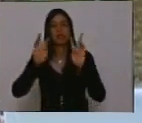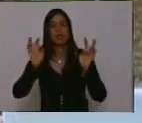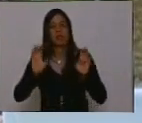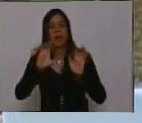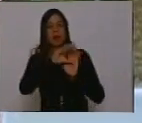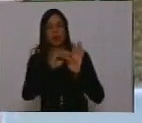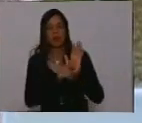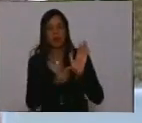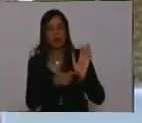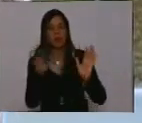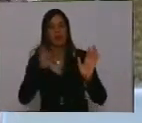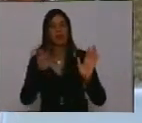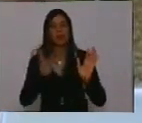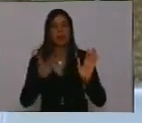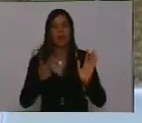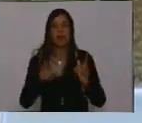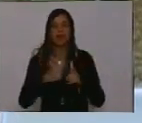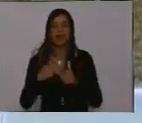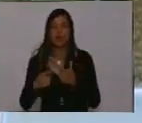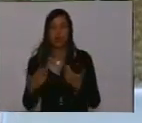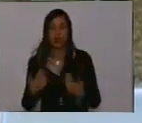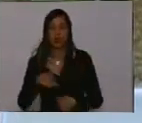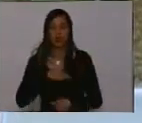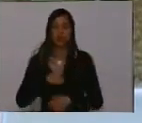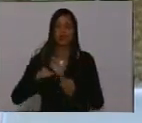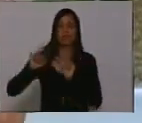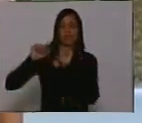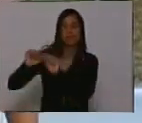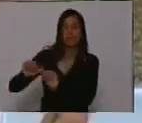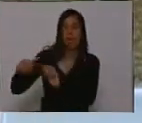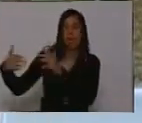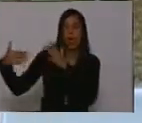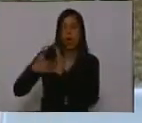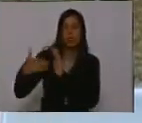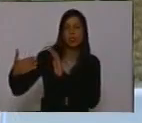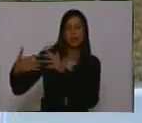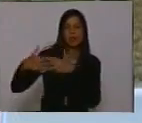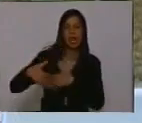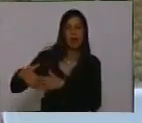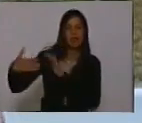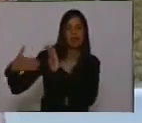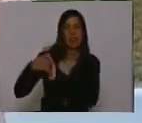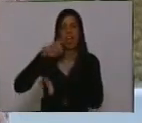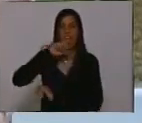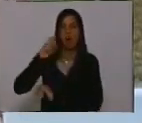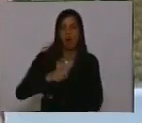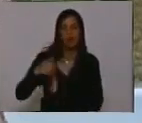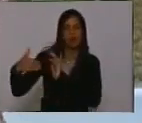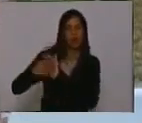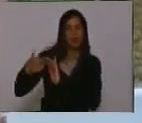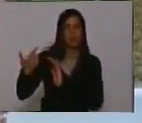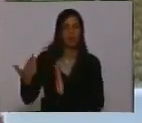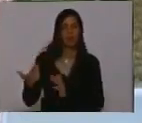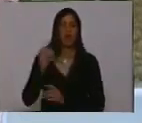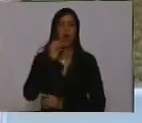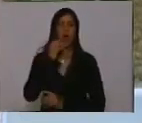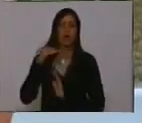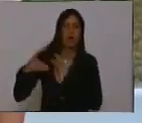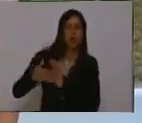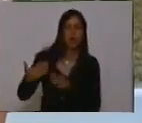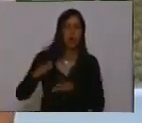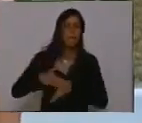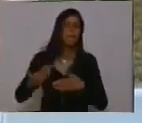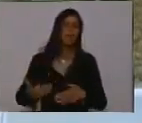la República, es porque no solo debemos darle frente a esa guerra del imperialismo. Los enemigos de la patria atacan a la juventud porque es la única manera de construir